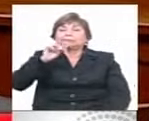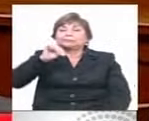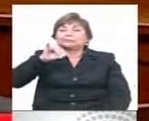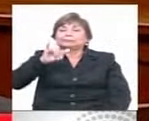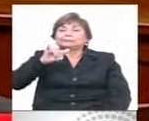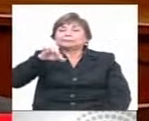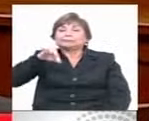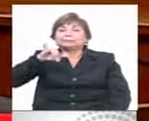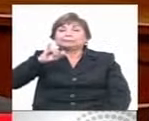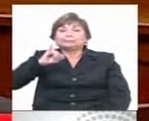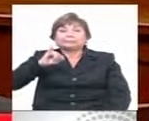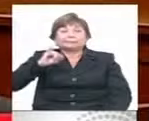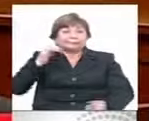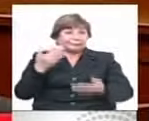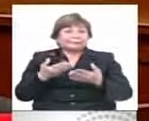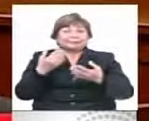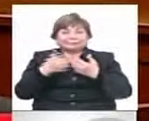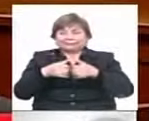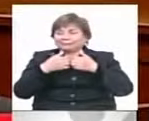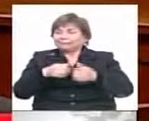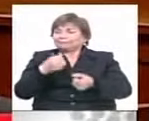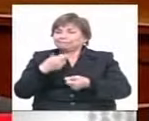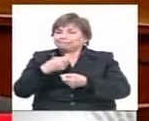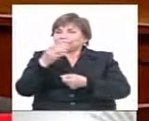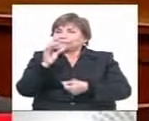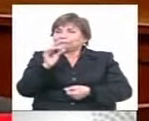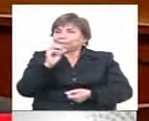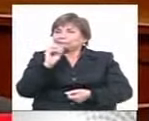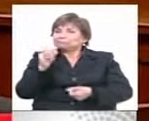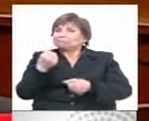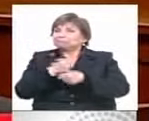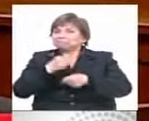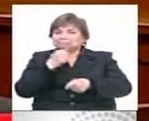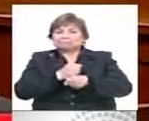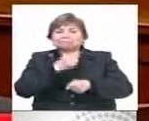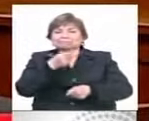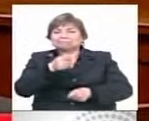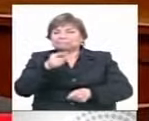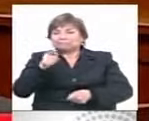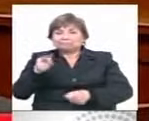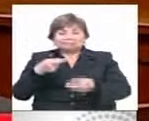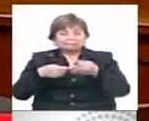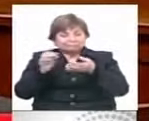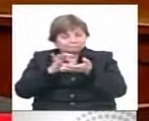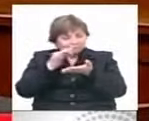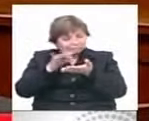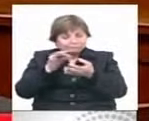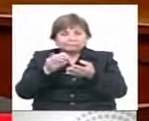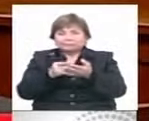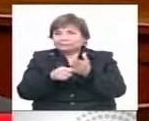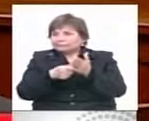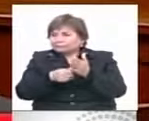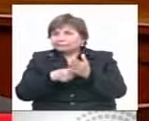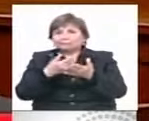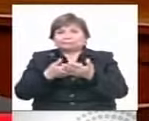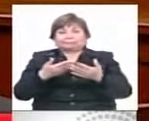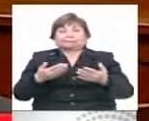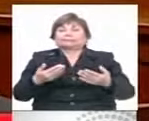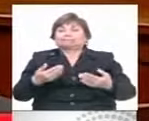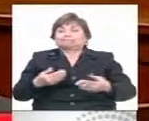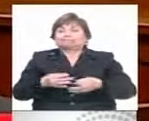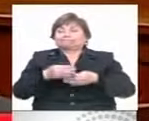generará alrededor de 80.000 puestos de trabajo directos y formales en los sectores productivos